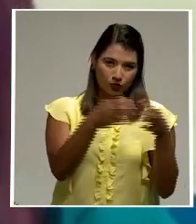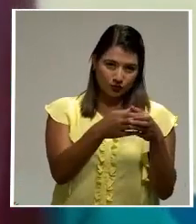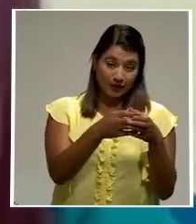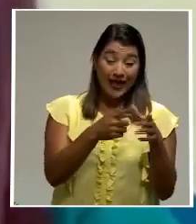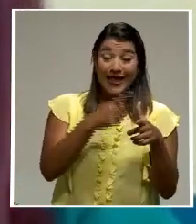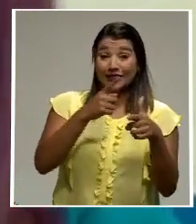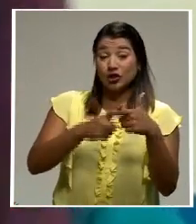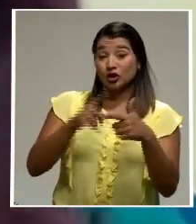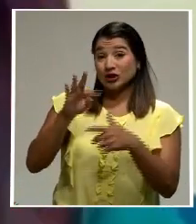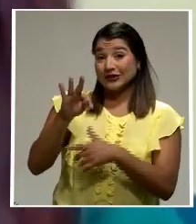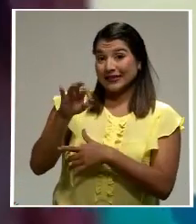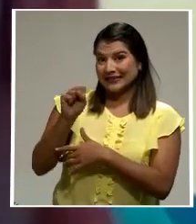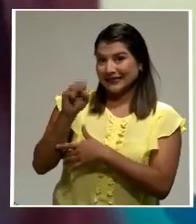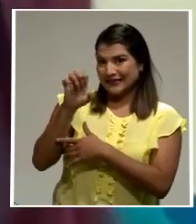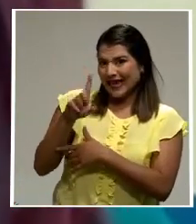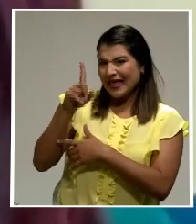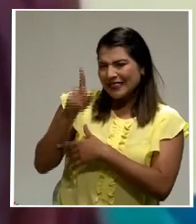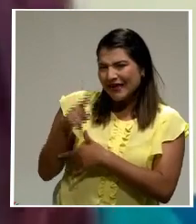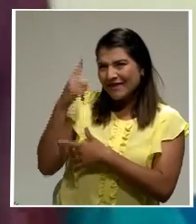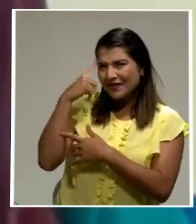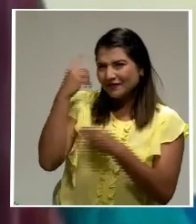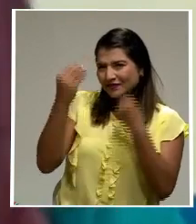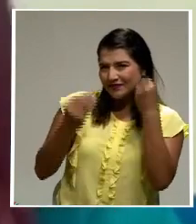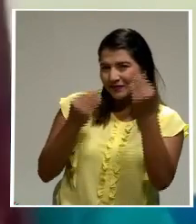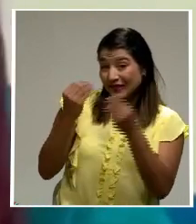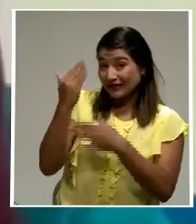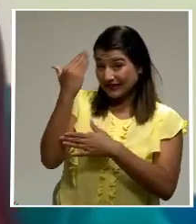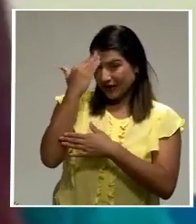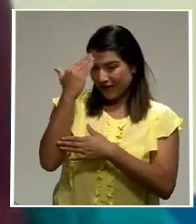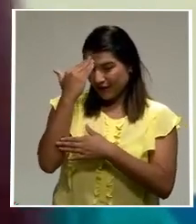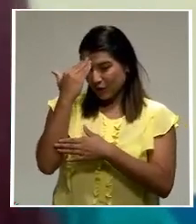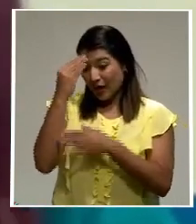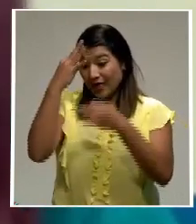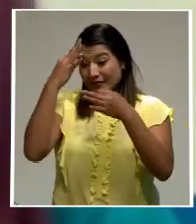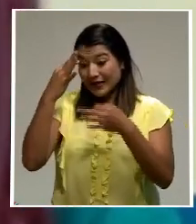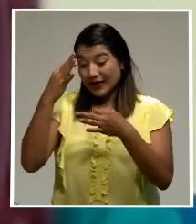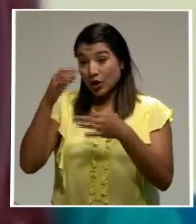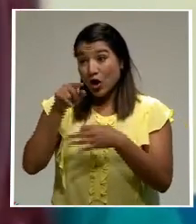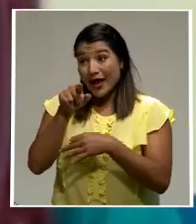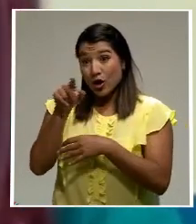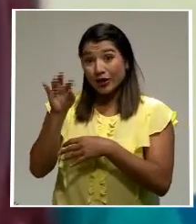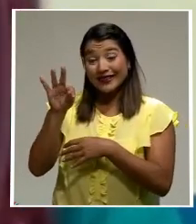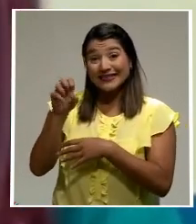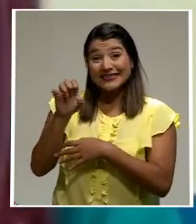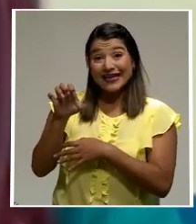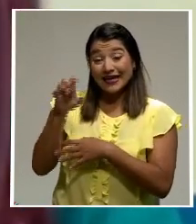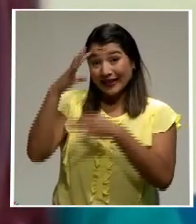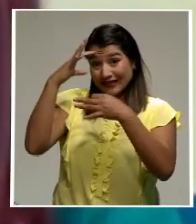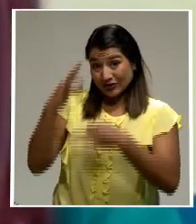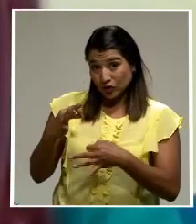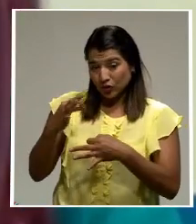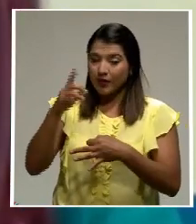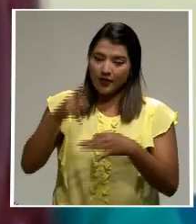y sabemos que lo que nos aplique a nosotros debe aplicárselo al resto de partidos